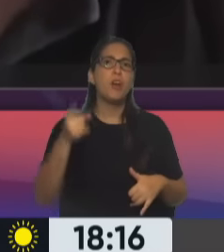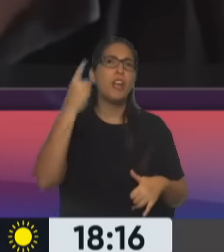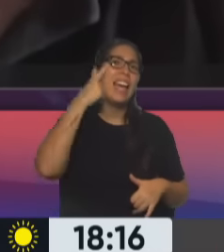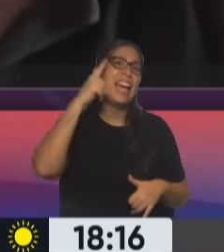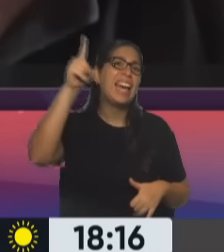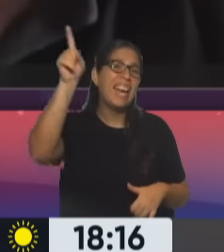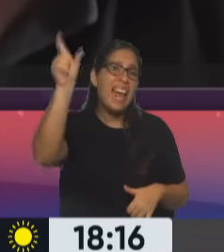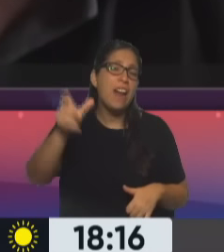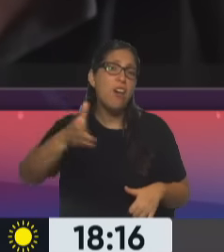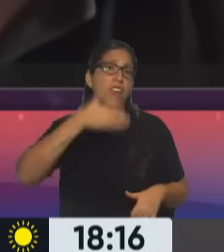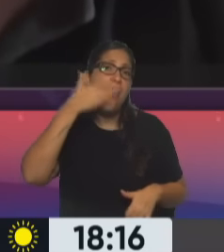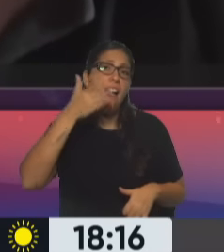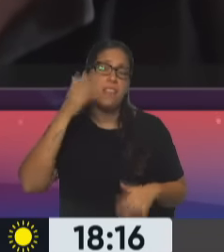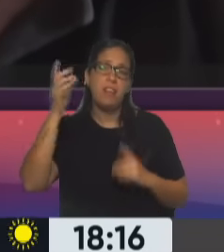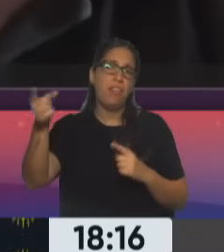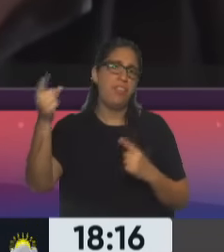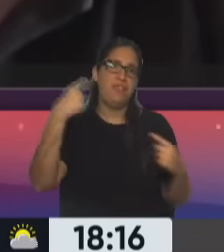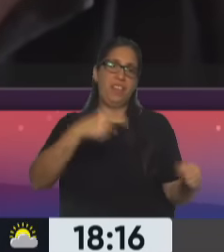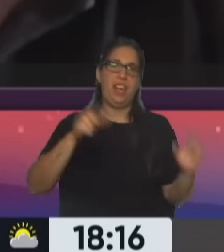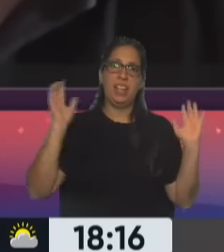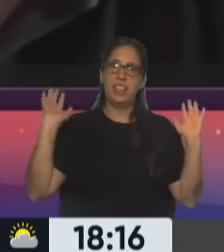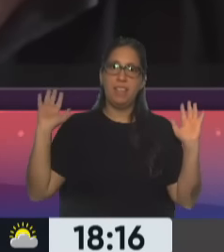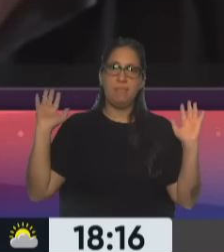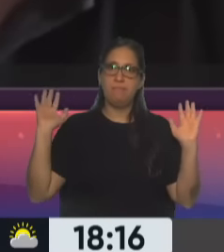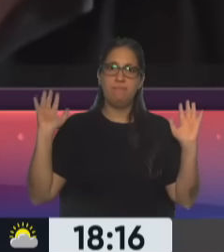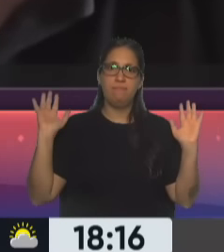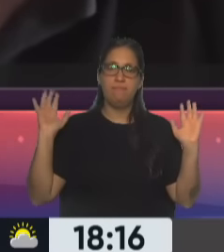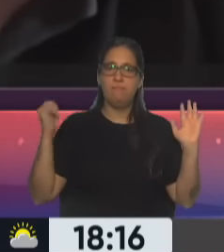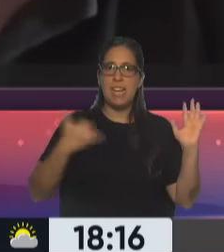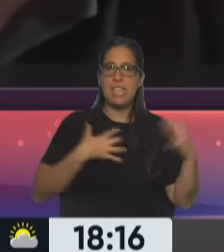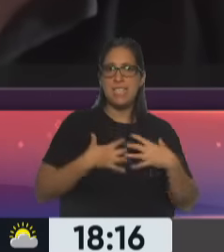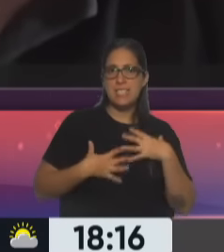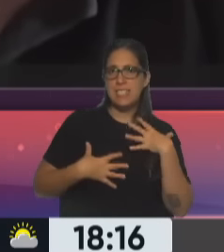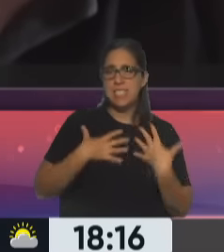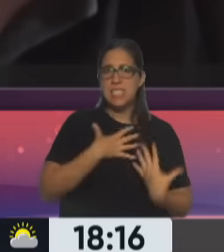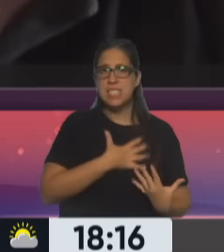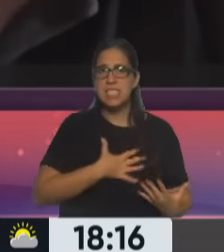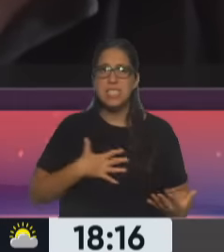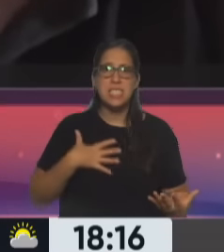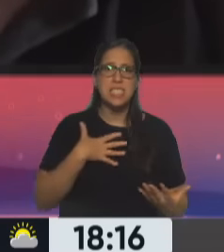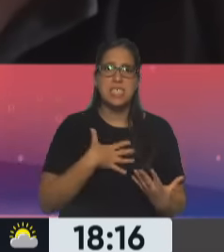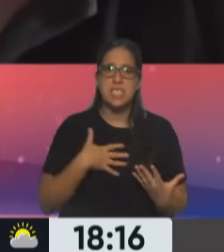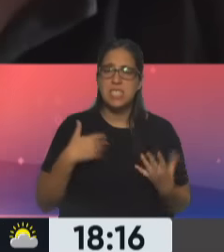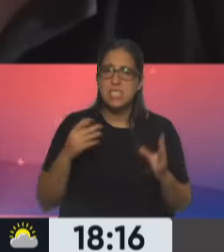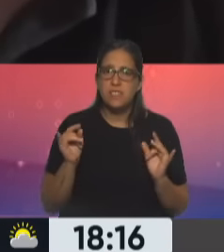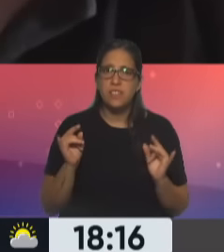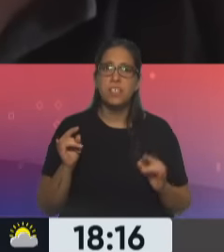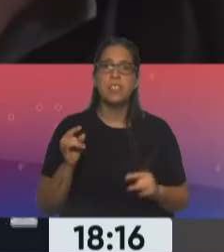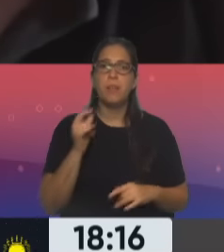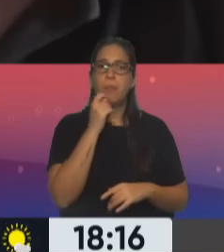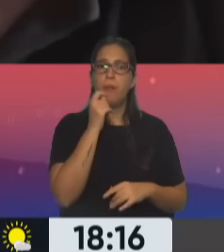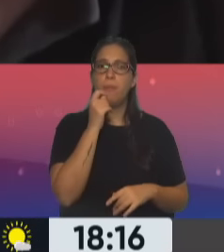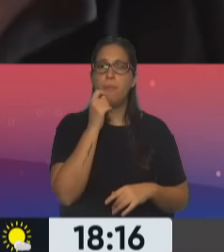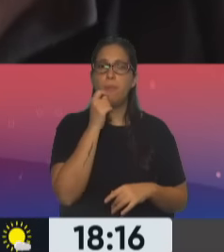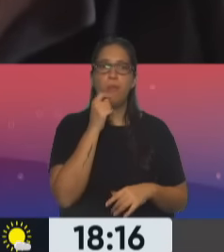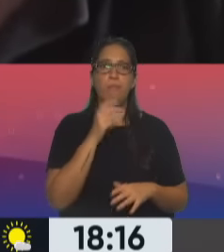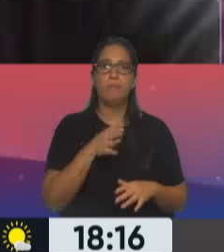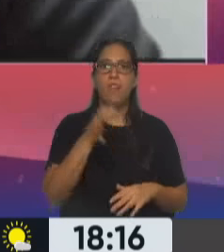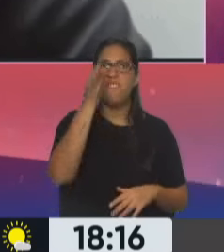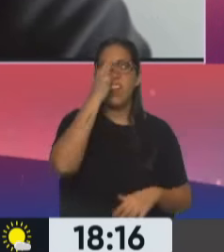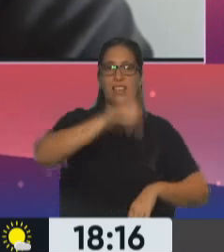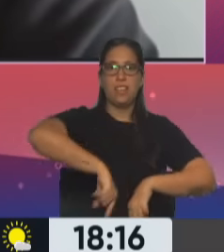es otra cosa, ¿no? Que claramente hay una desazón terrible. Imagínense que estamos, hoy en día los periodos están llegando a 20 horas